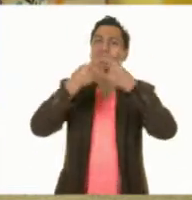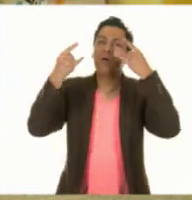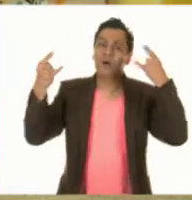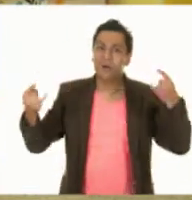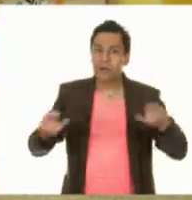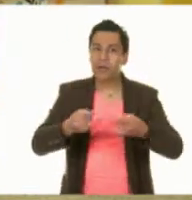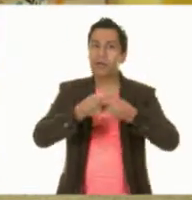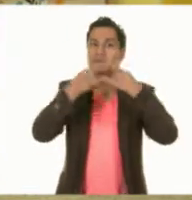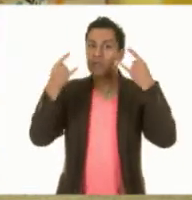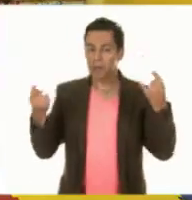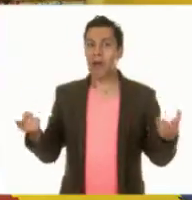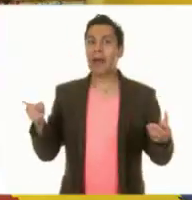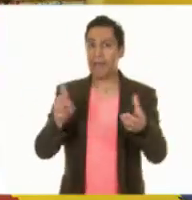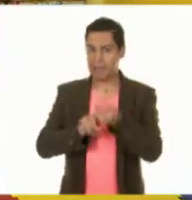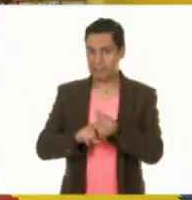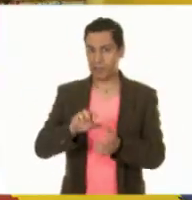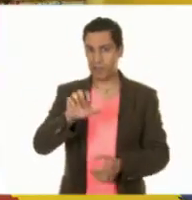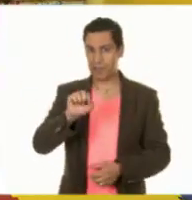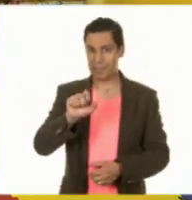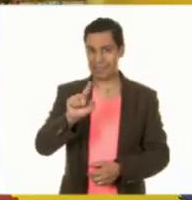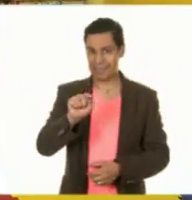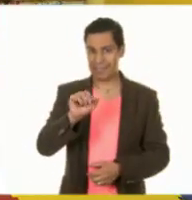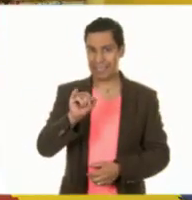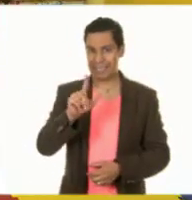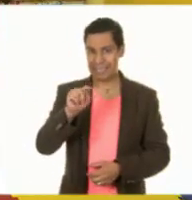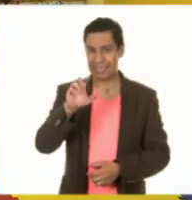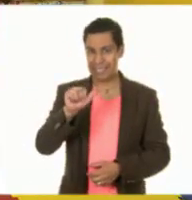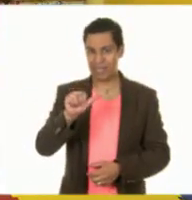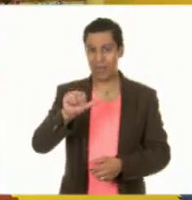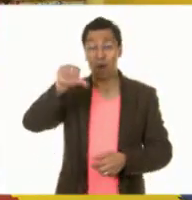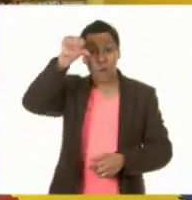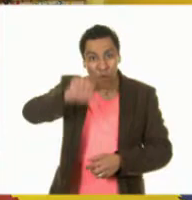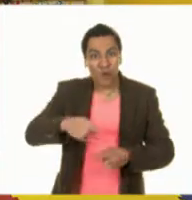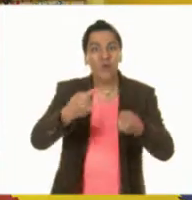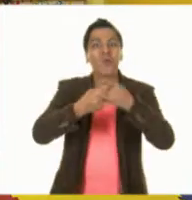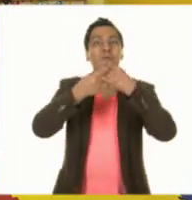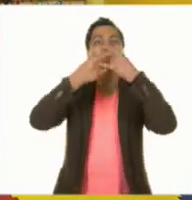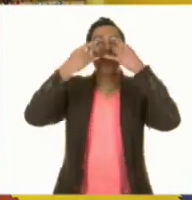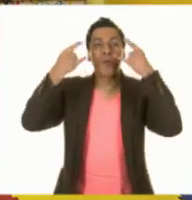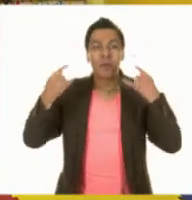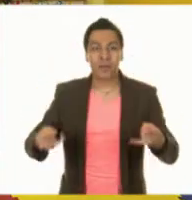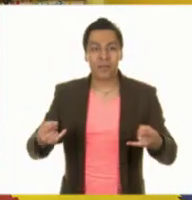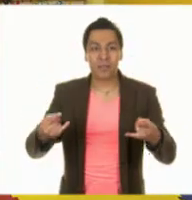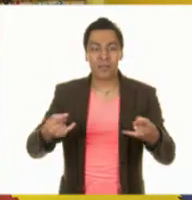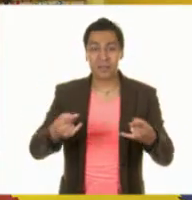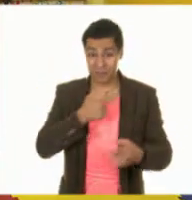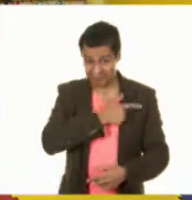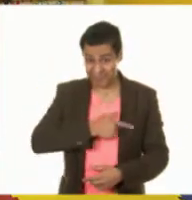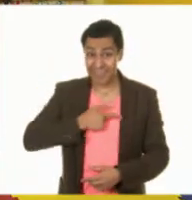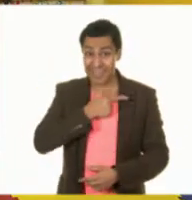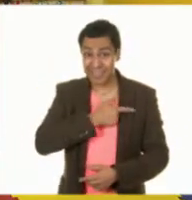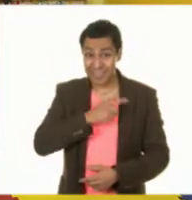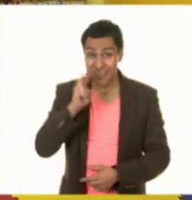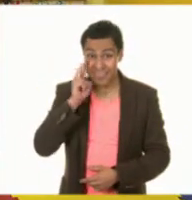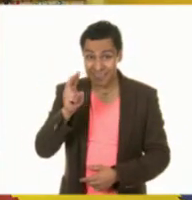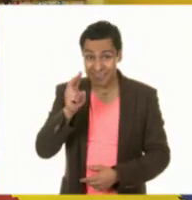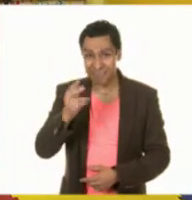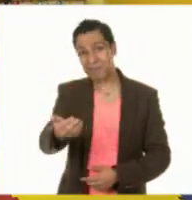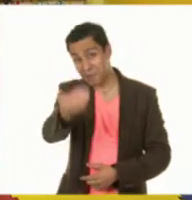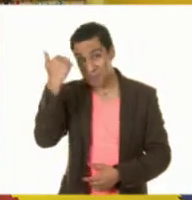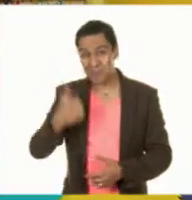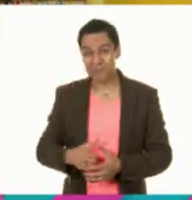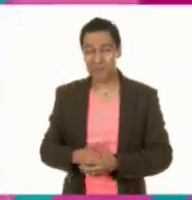también tienen estética. ¿Te gustaría ver el cuento de hoy? ¡Claro que sí! Pues vamos a verlo.